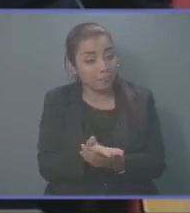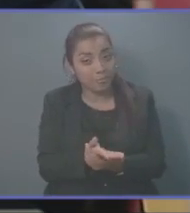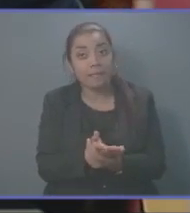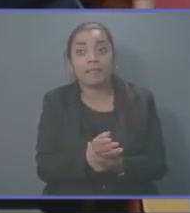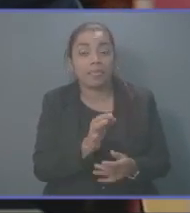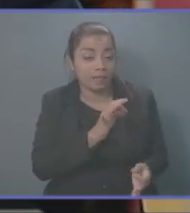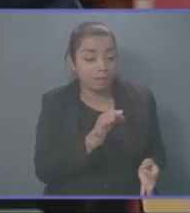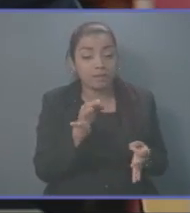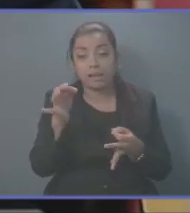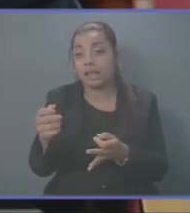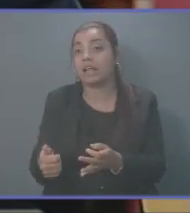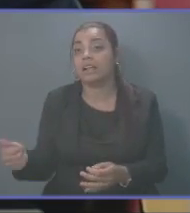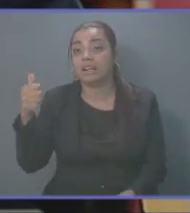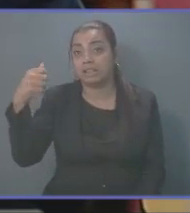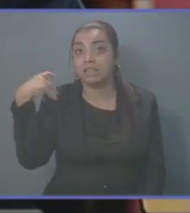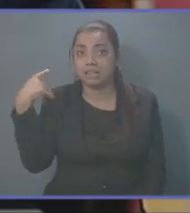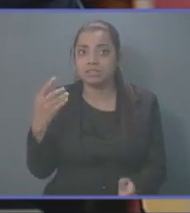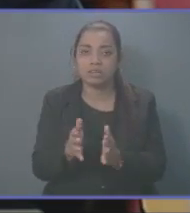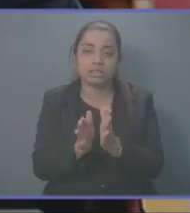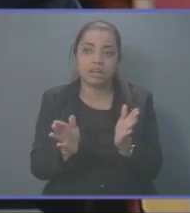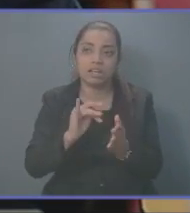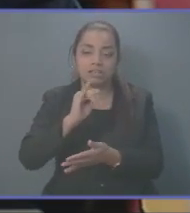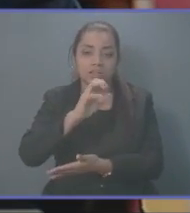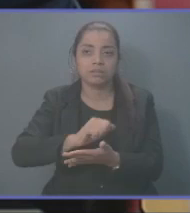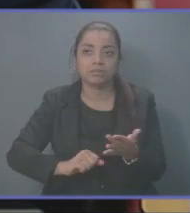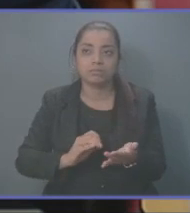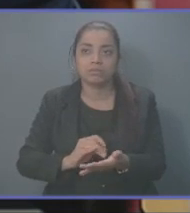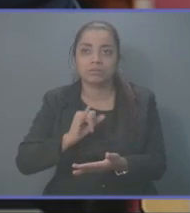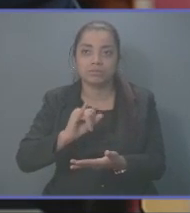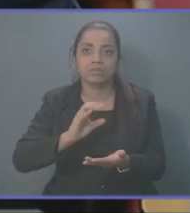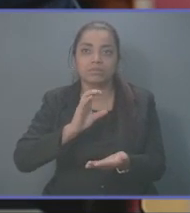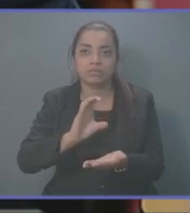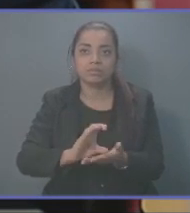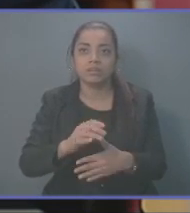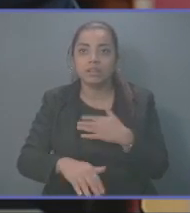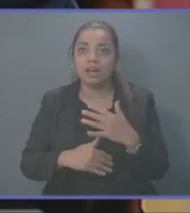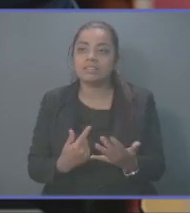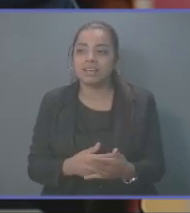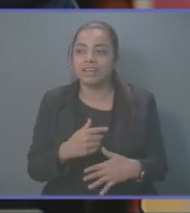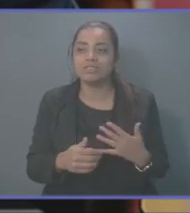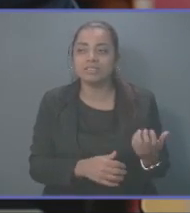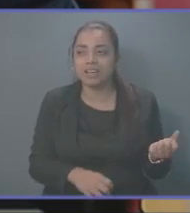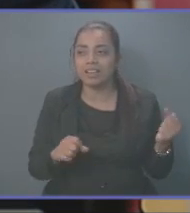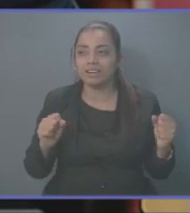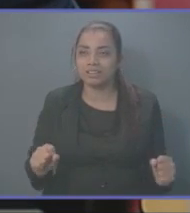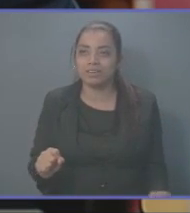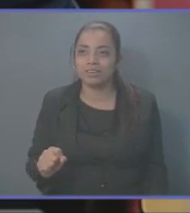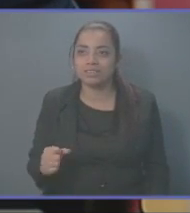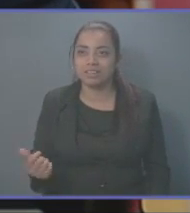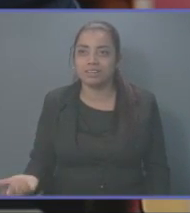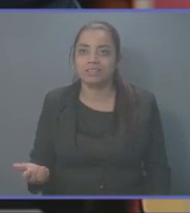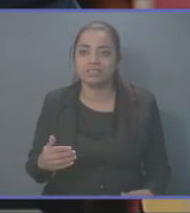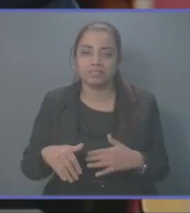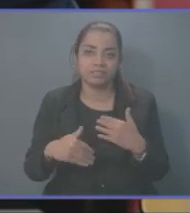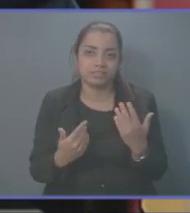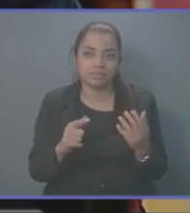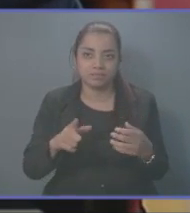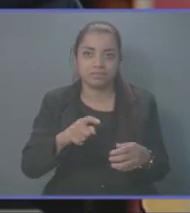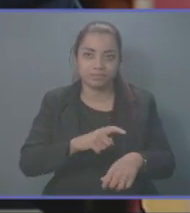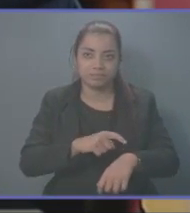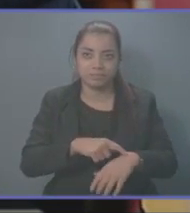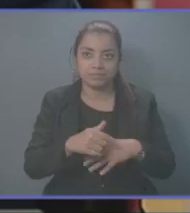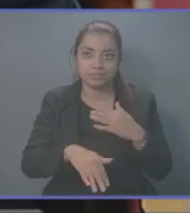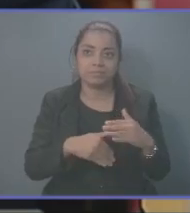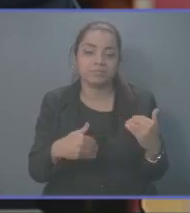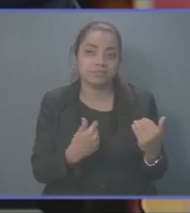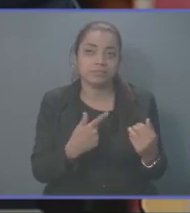Dirección General de Impuestos Internos. Las declaraciones que incluyen valor a pagar y el contribuyente solicite pago a plazo deberán